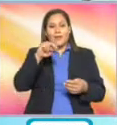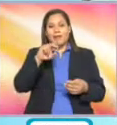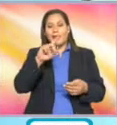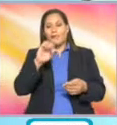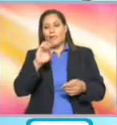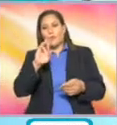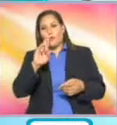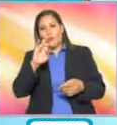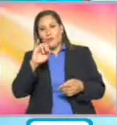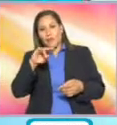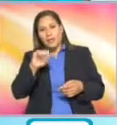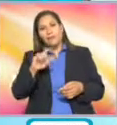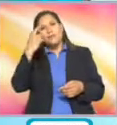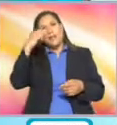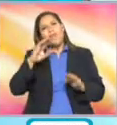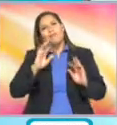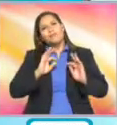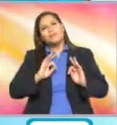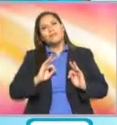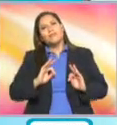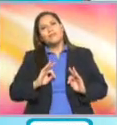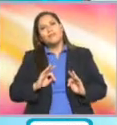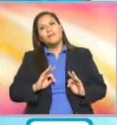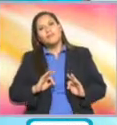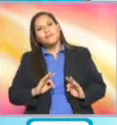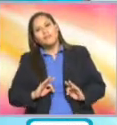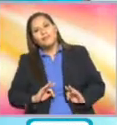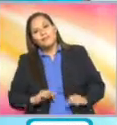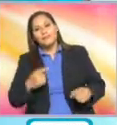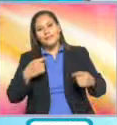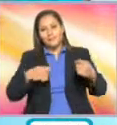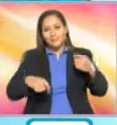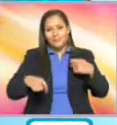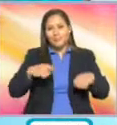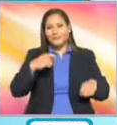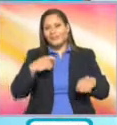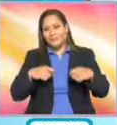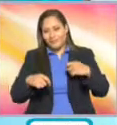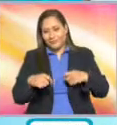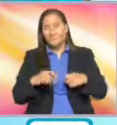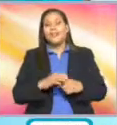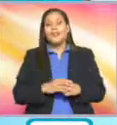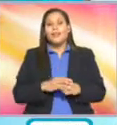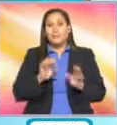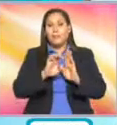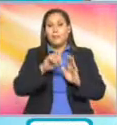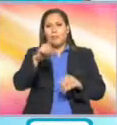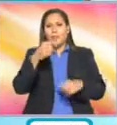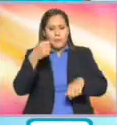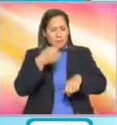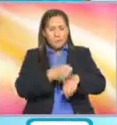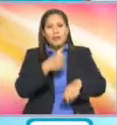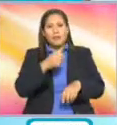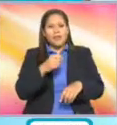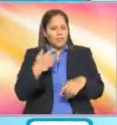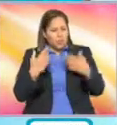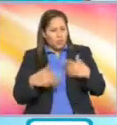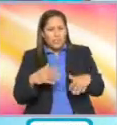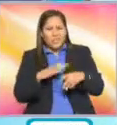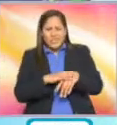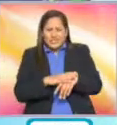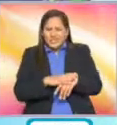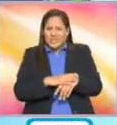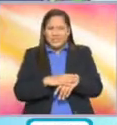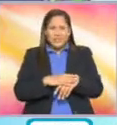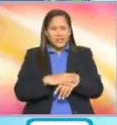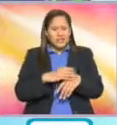hasta son analgésicos y también eso genera que sí, cuando tú te pegas o cuando te duele algo o algo así, o sea, se liberan